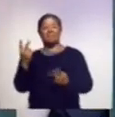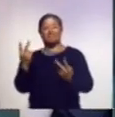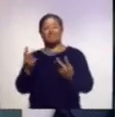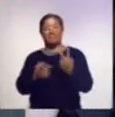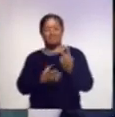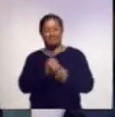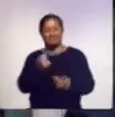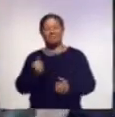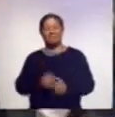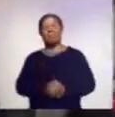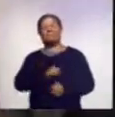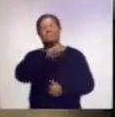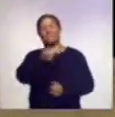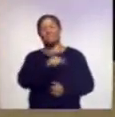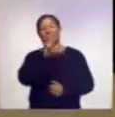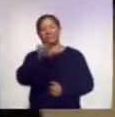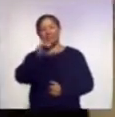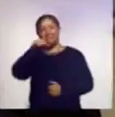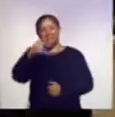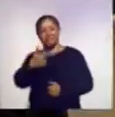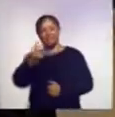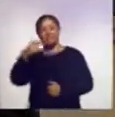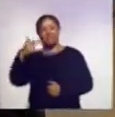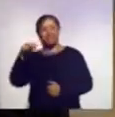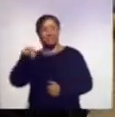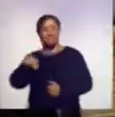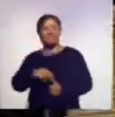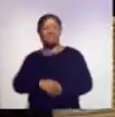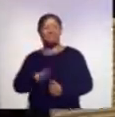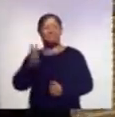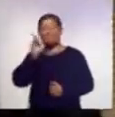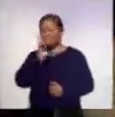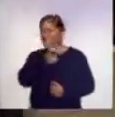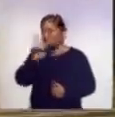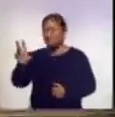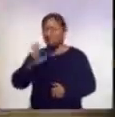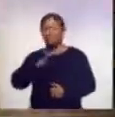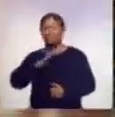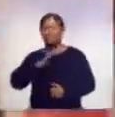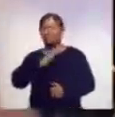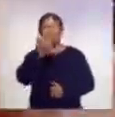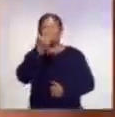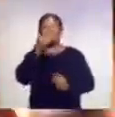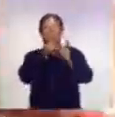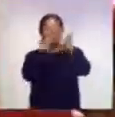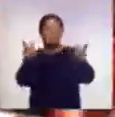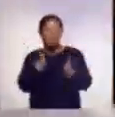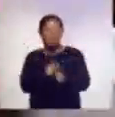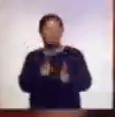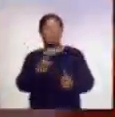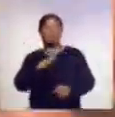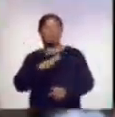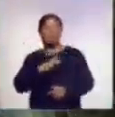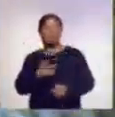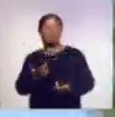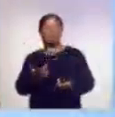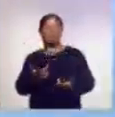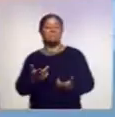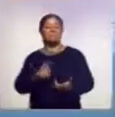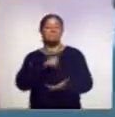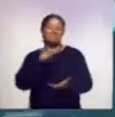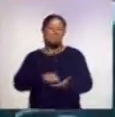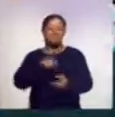Antonio González Necochea, presenciaron el desfile en el que participaron 50 contingentes, conformados por grupos titiriteros